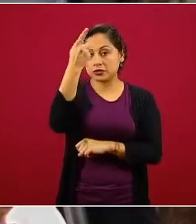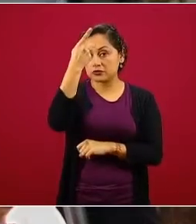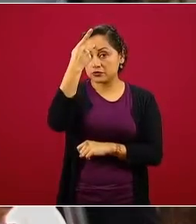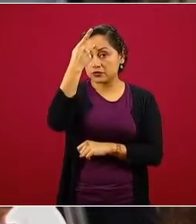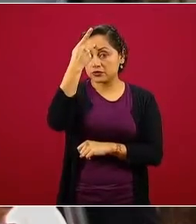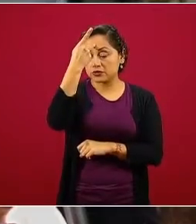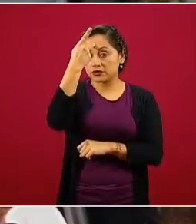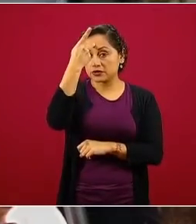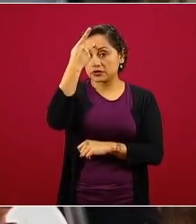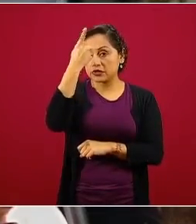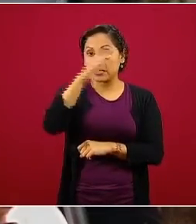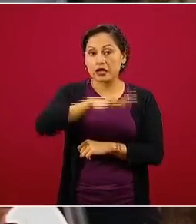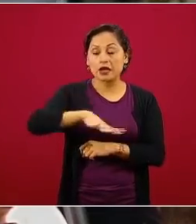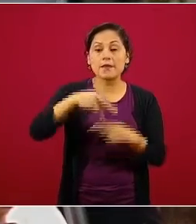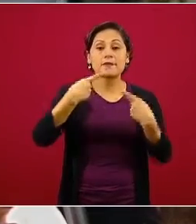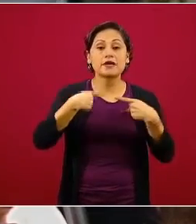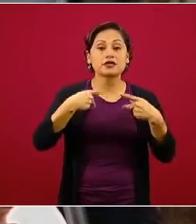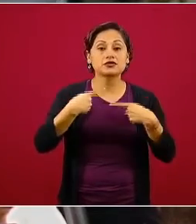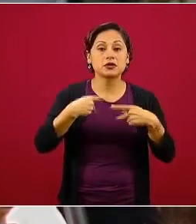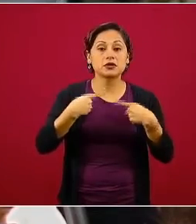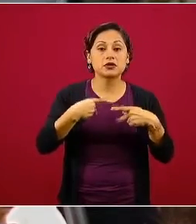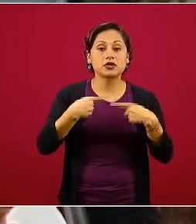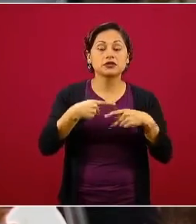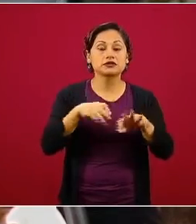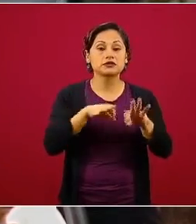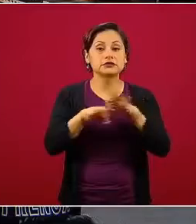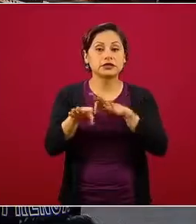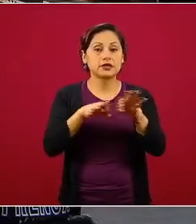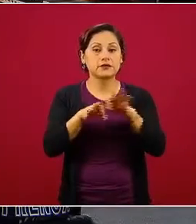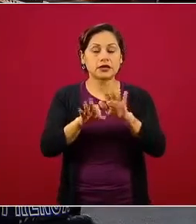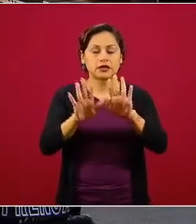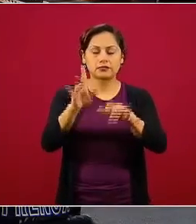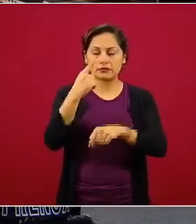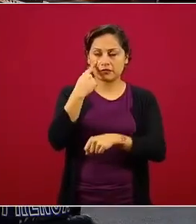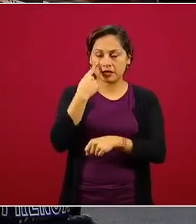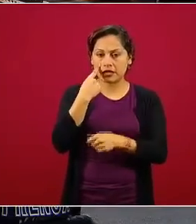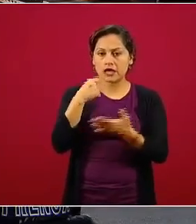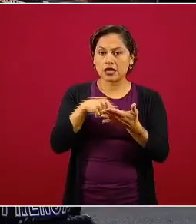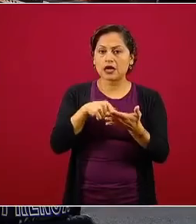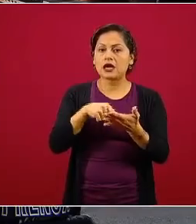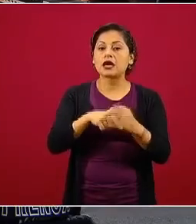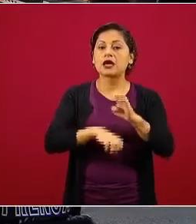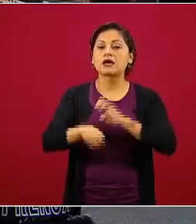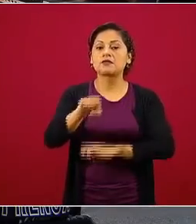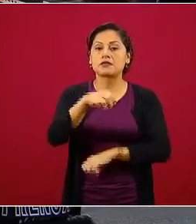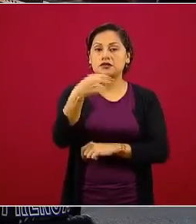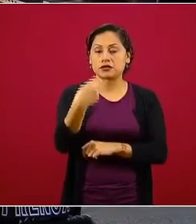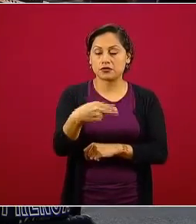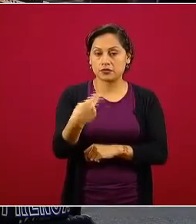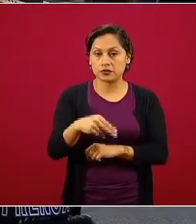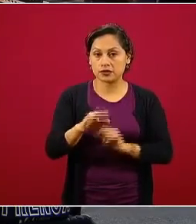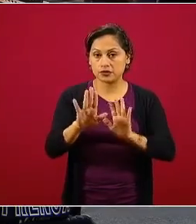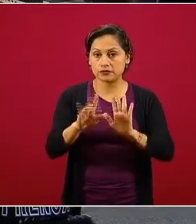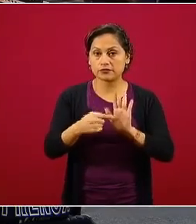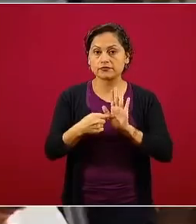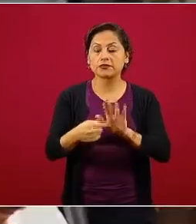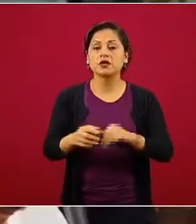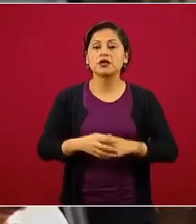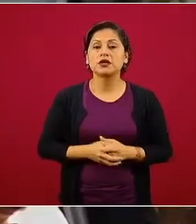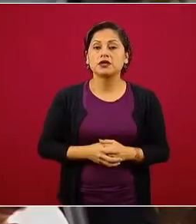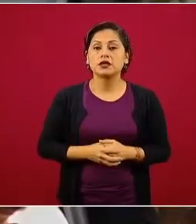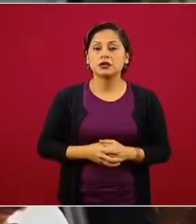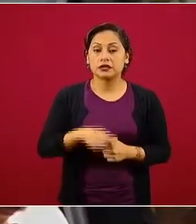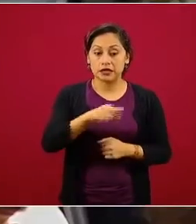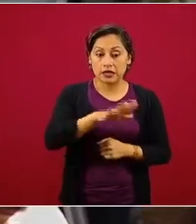que trabajan, ahorita le doy el nombre de la empresa. Es una empresa que